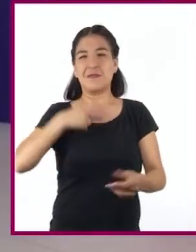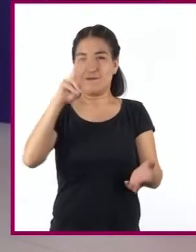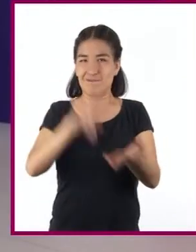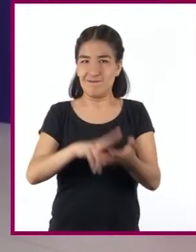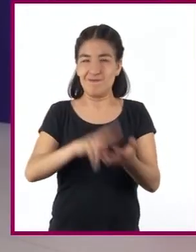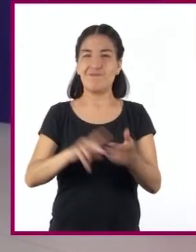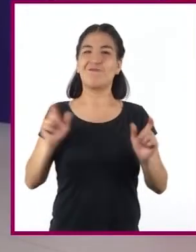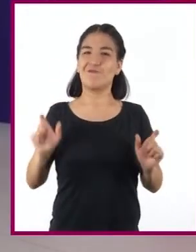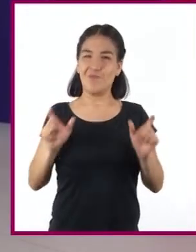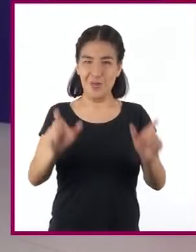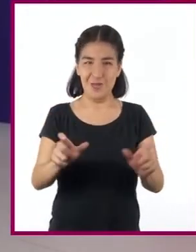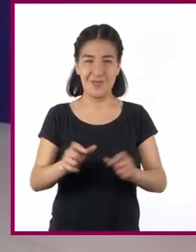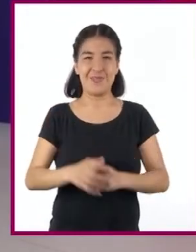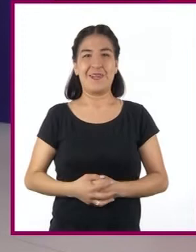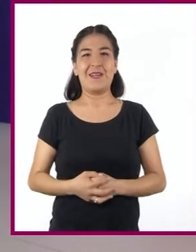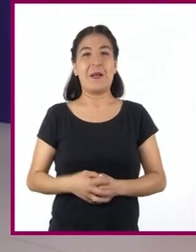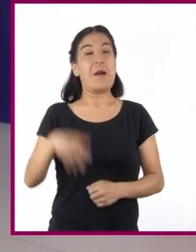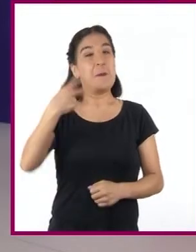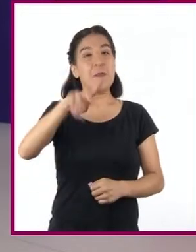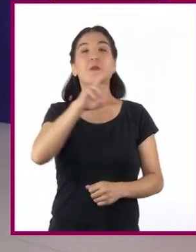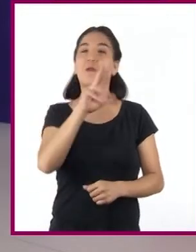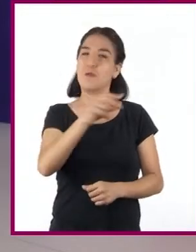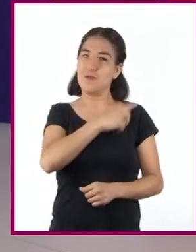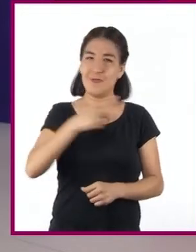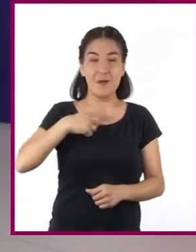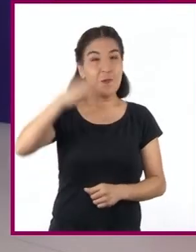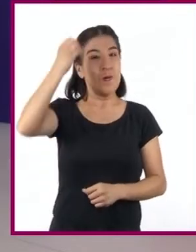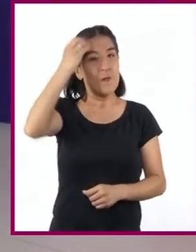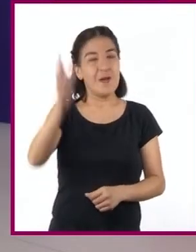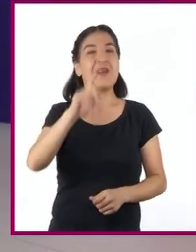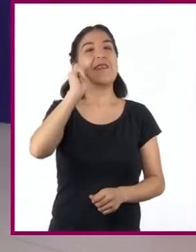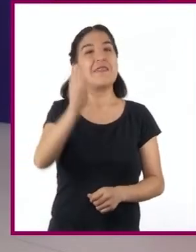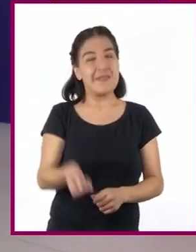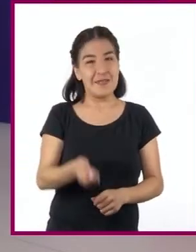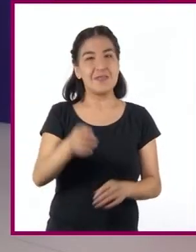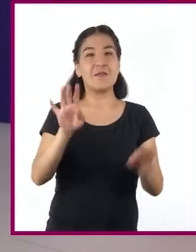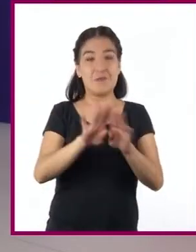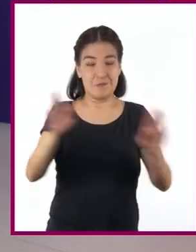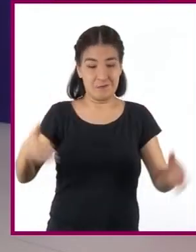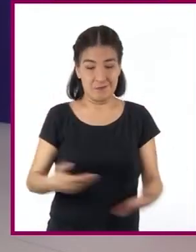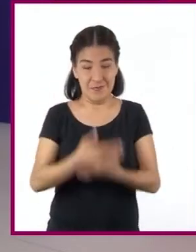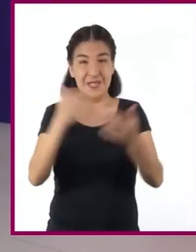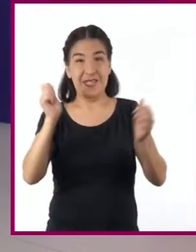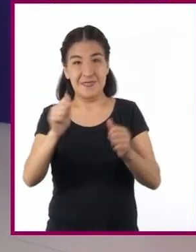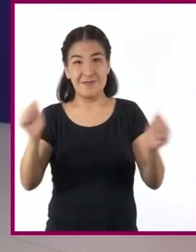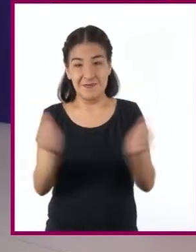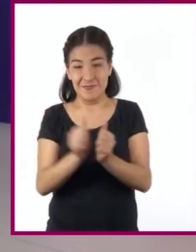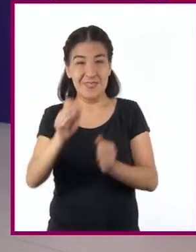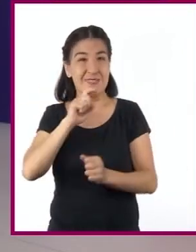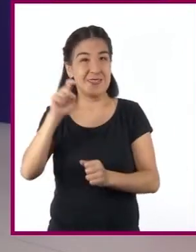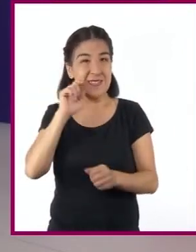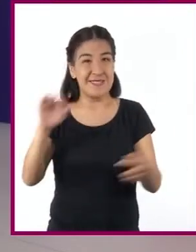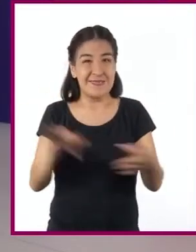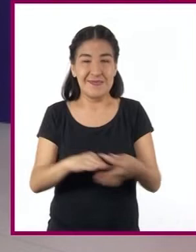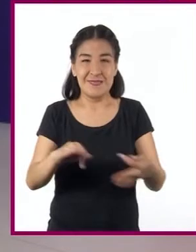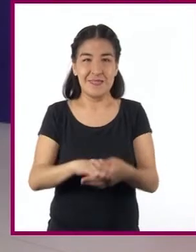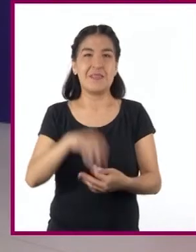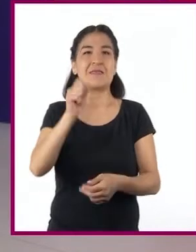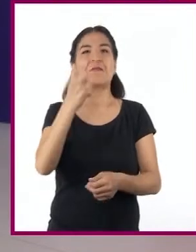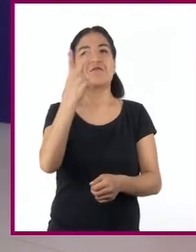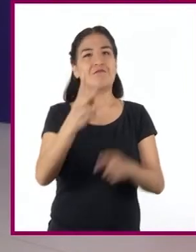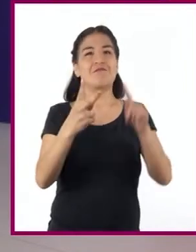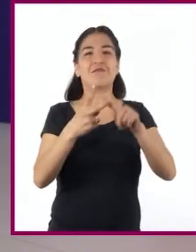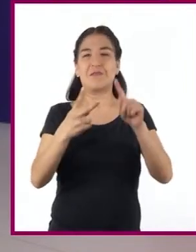protegerla. Pero no hay que olvidar que la reproducción sexual solo es uno de los dos tipos de reproducción.